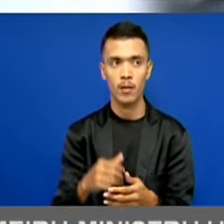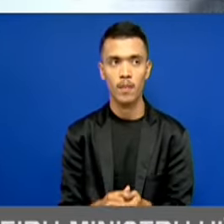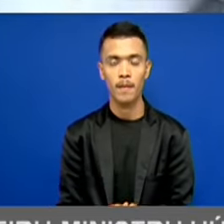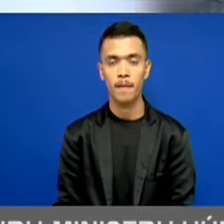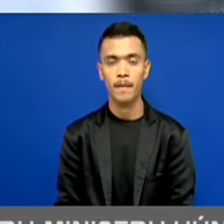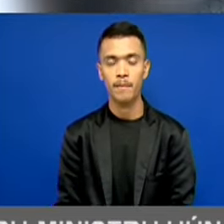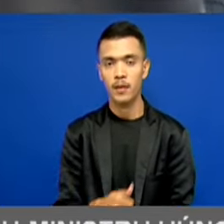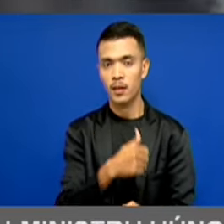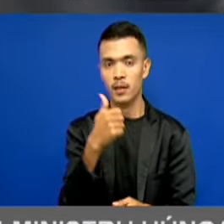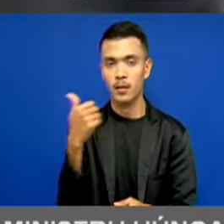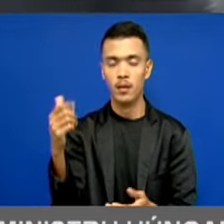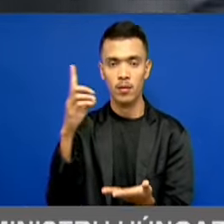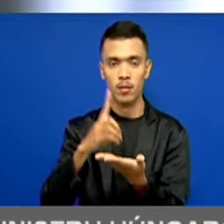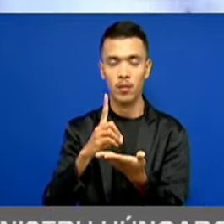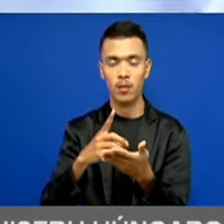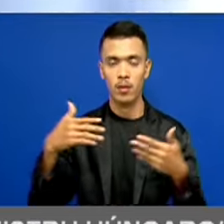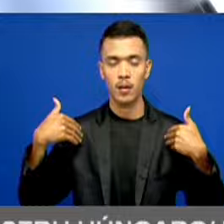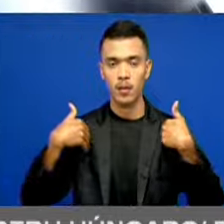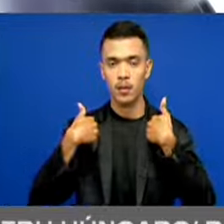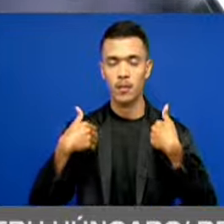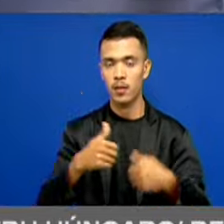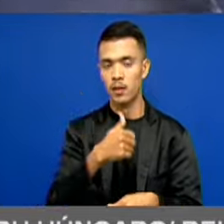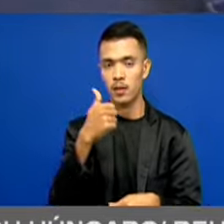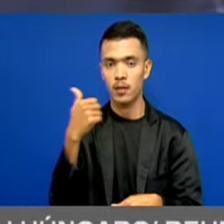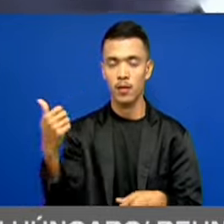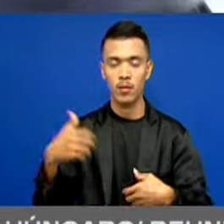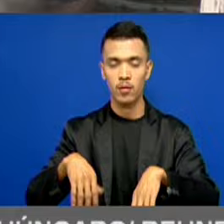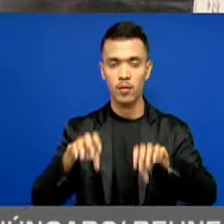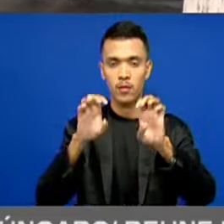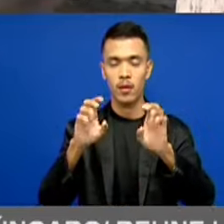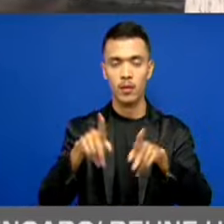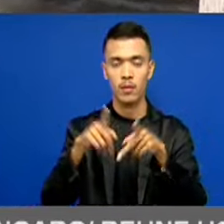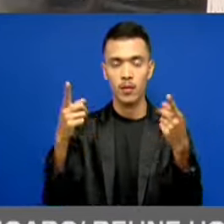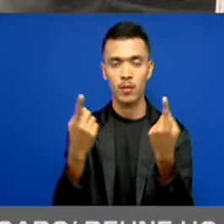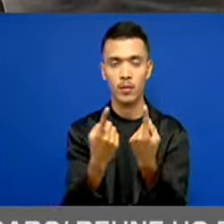lahanesan balun dotor animal no balu marketing nebe kompanya